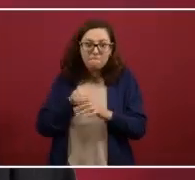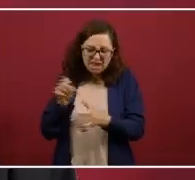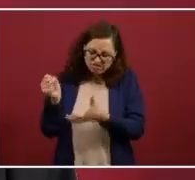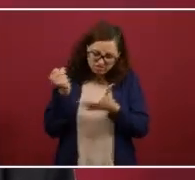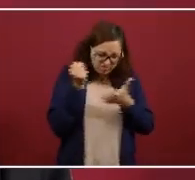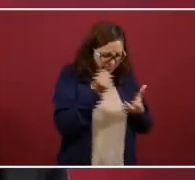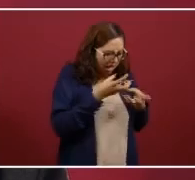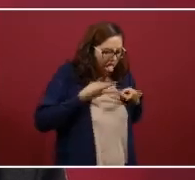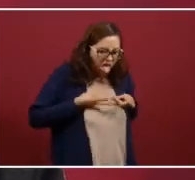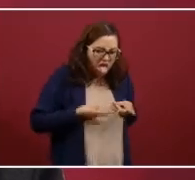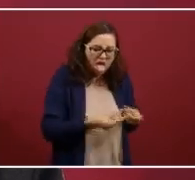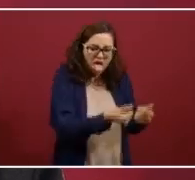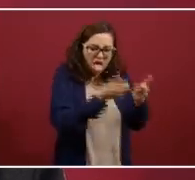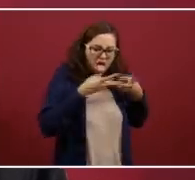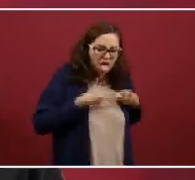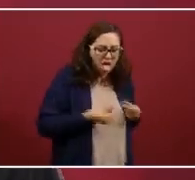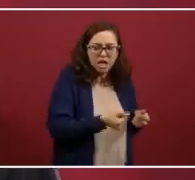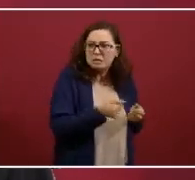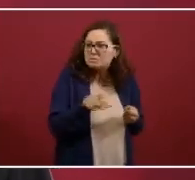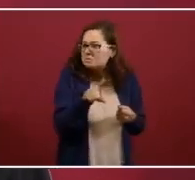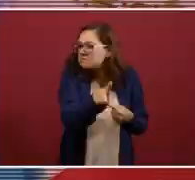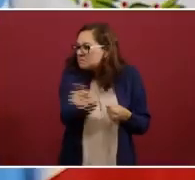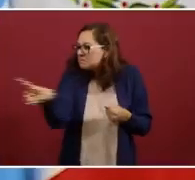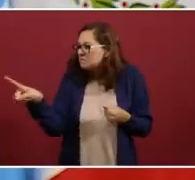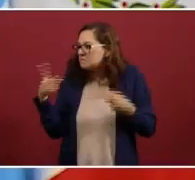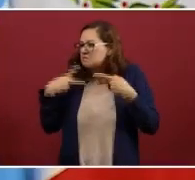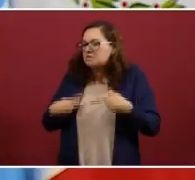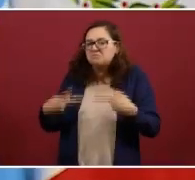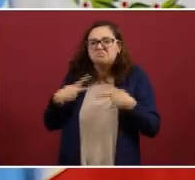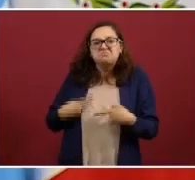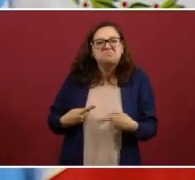gente no se le daba nada.